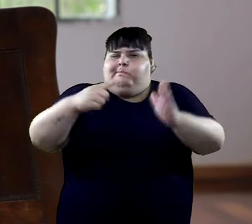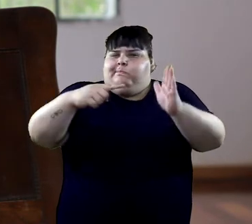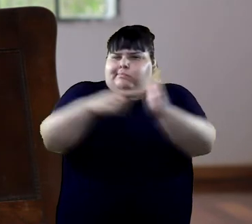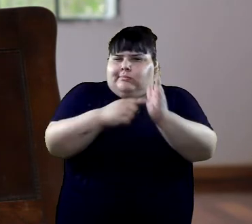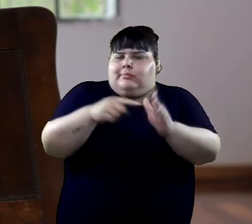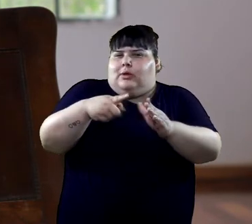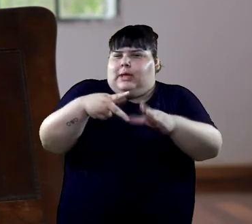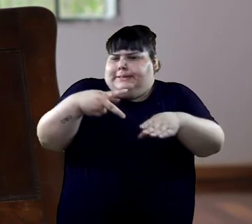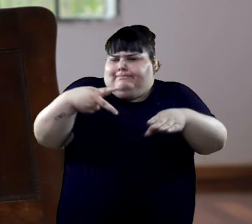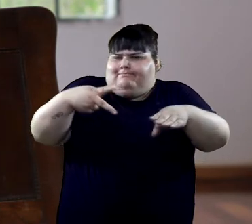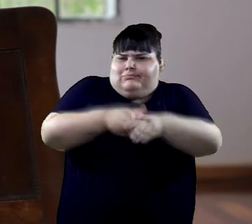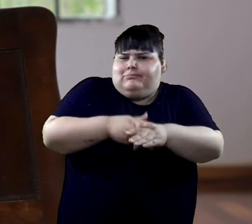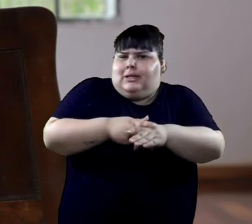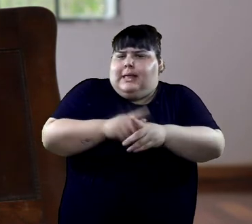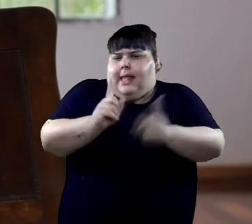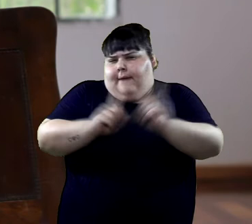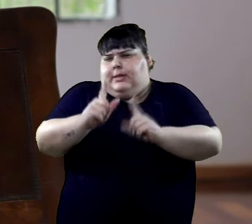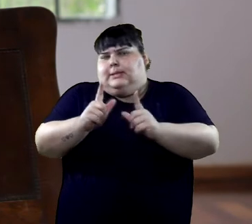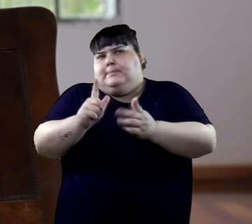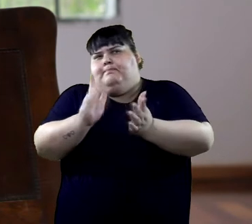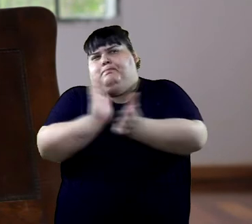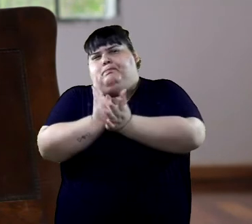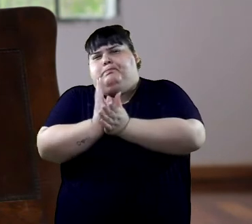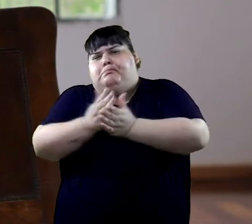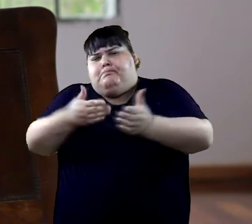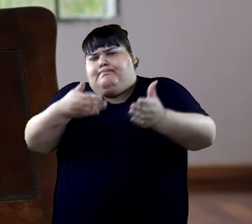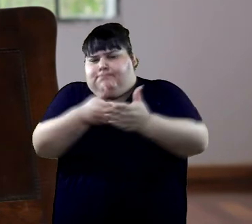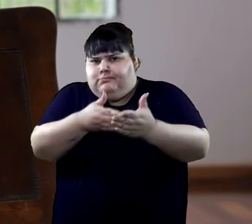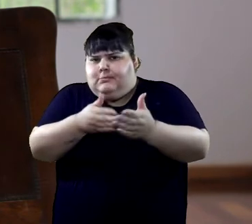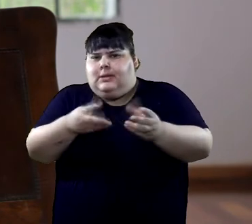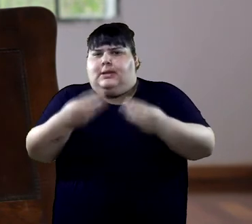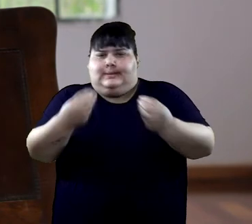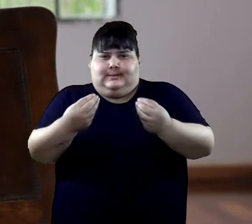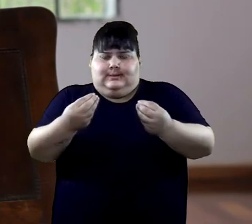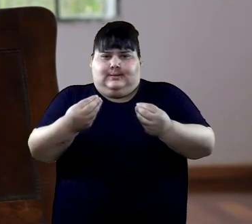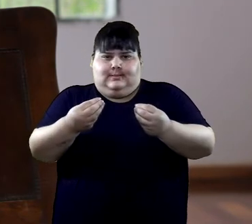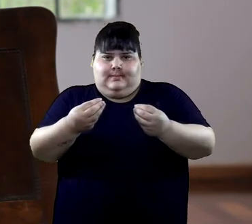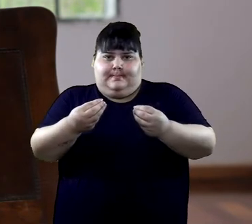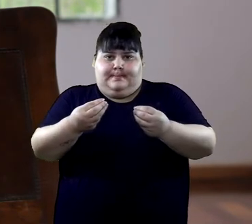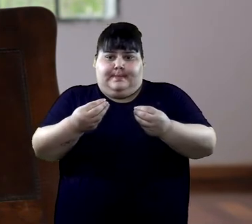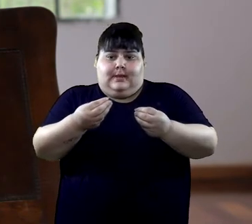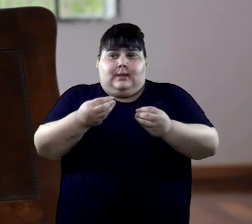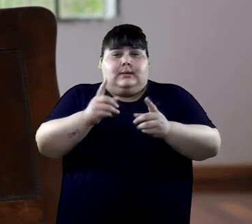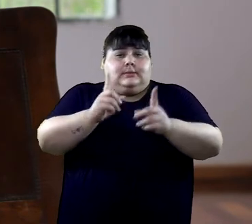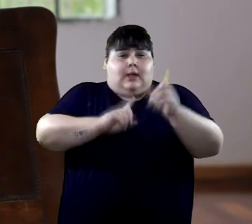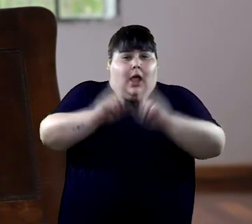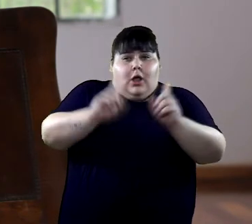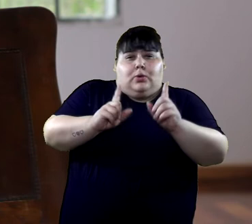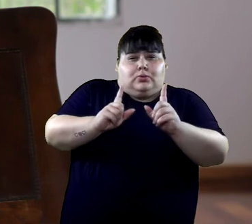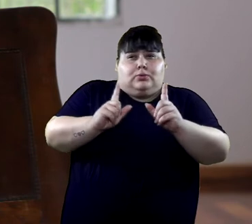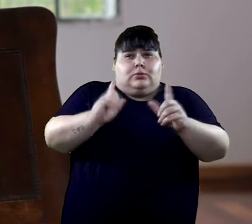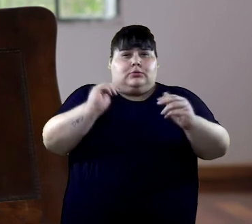siendo obstáculo y en algunas oportunidades considero que son barreras es el posicionamiento